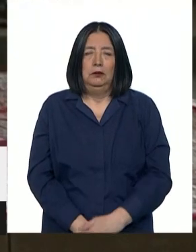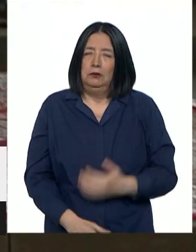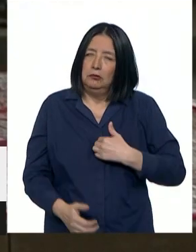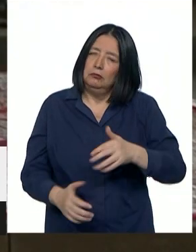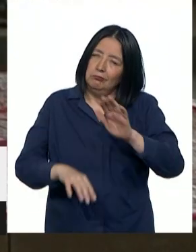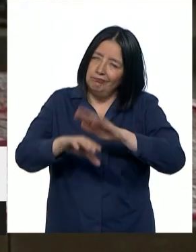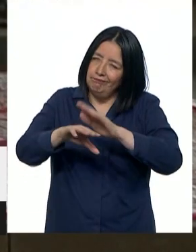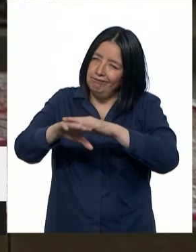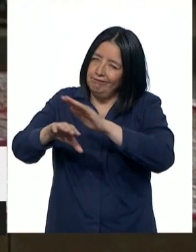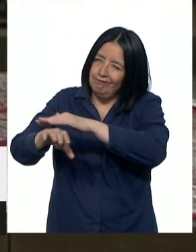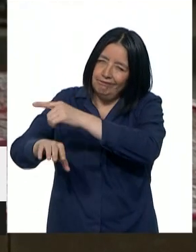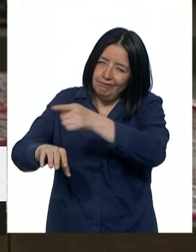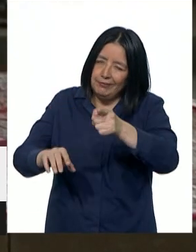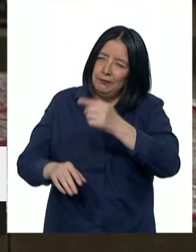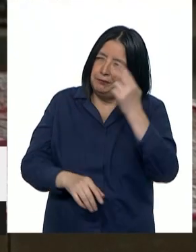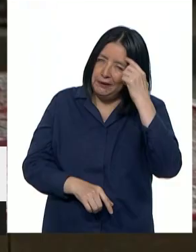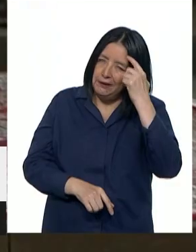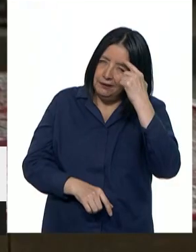a la reflexión.